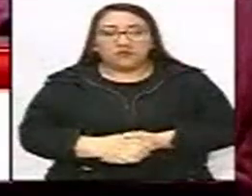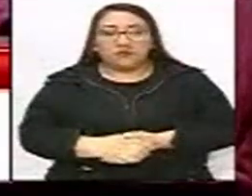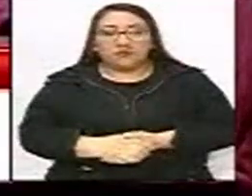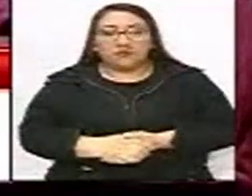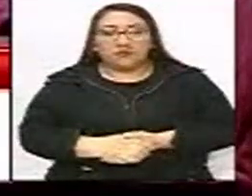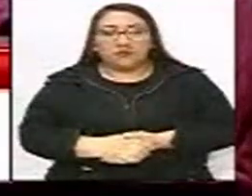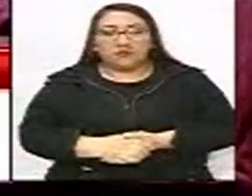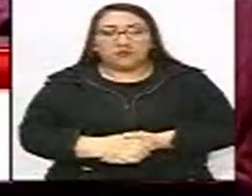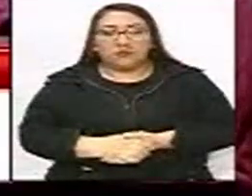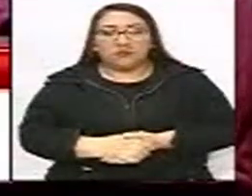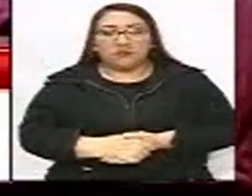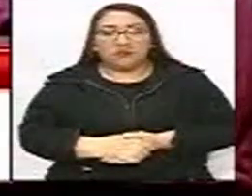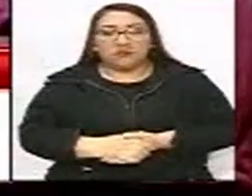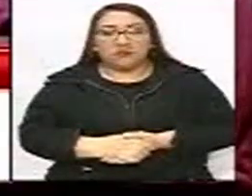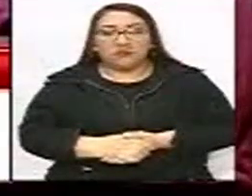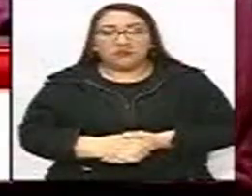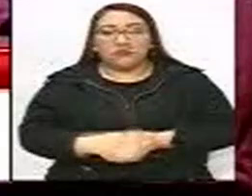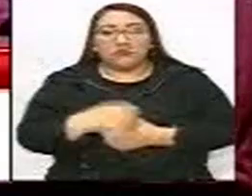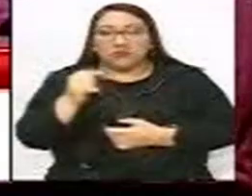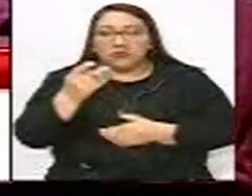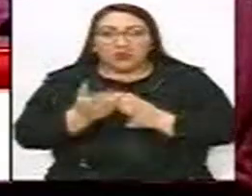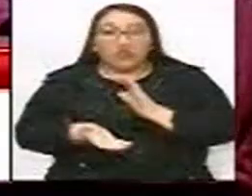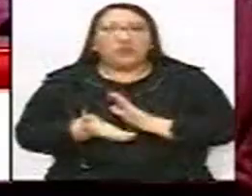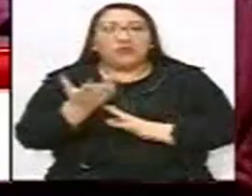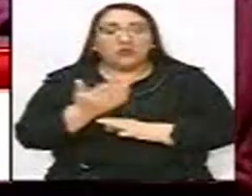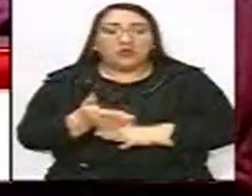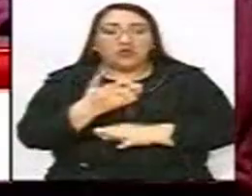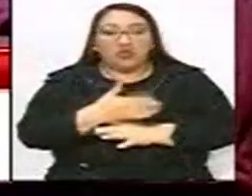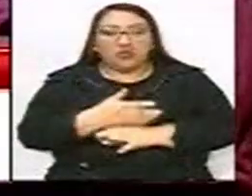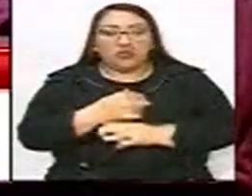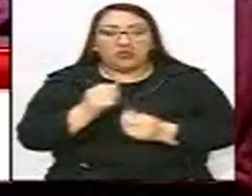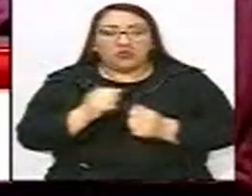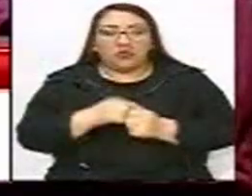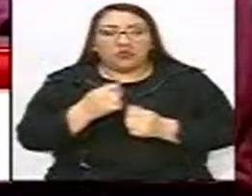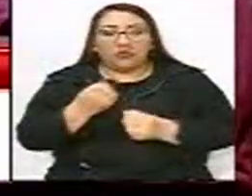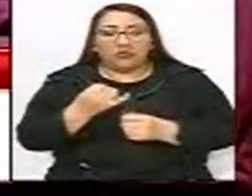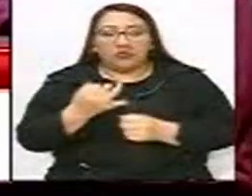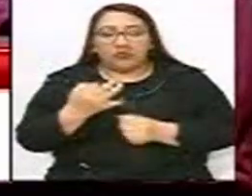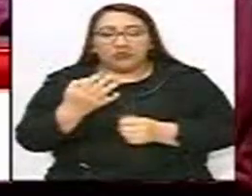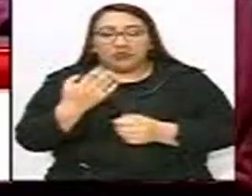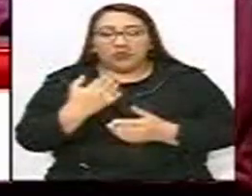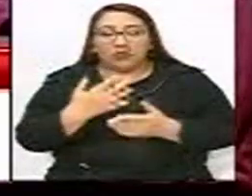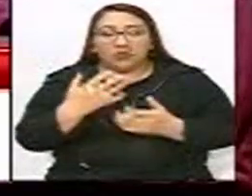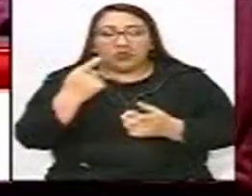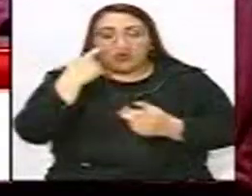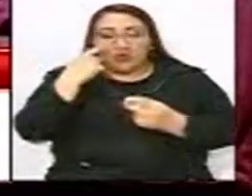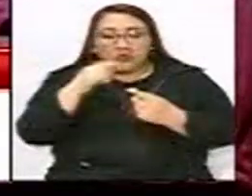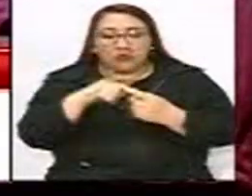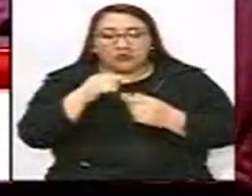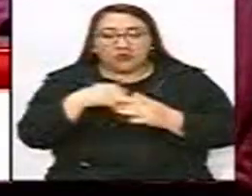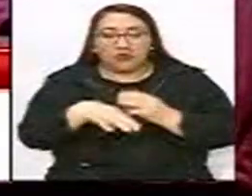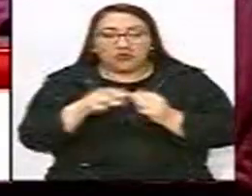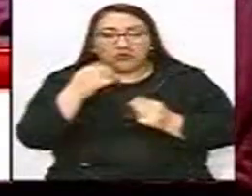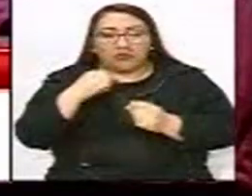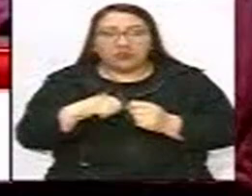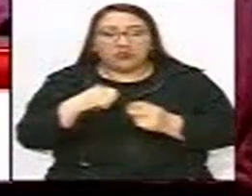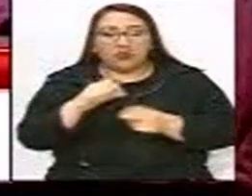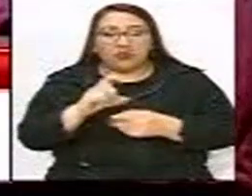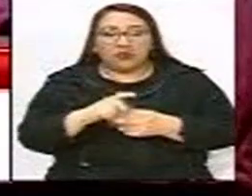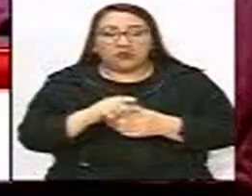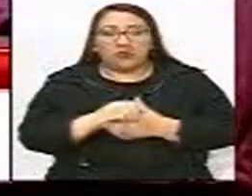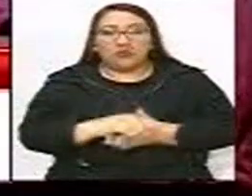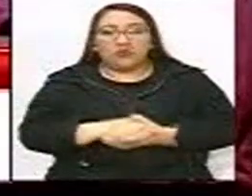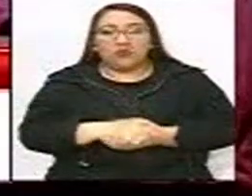un aumento y ese aumento ha sido motivo de una serie de observaciones por parte de la Municipalidad de